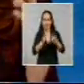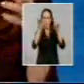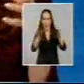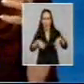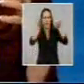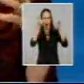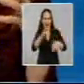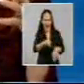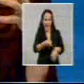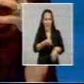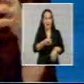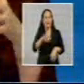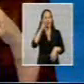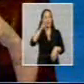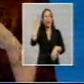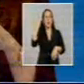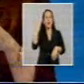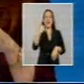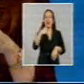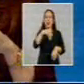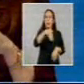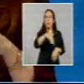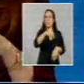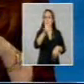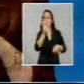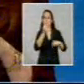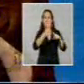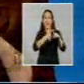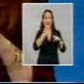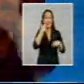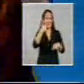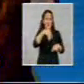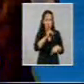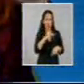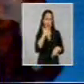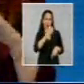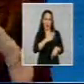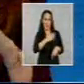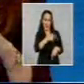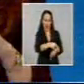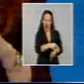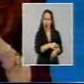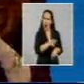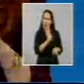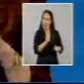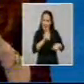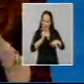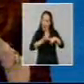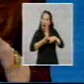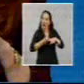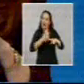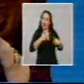Y me acuerdo que Máximo, mi hijo, que también entró al acto junto conmigo,